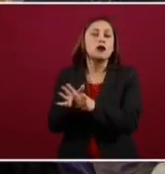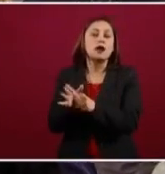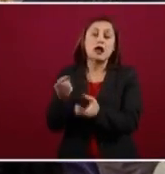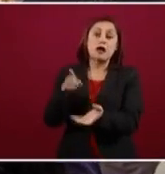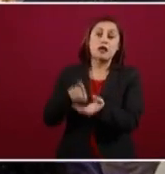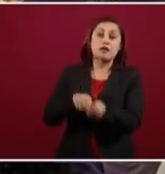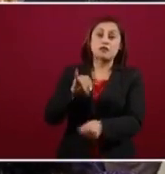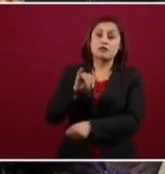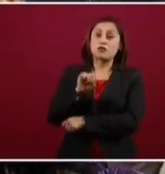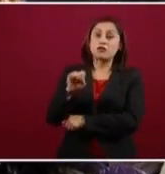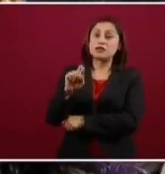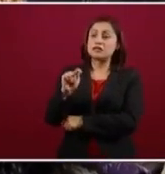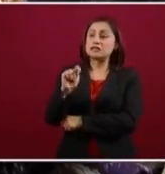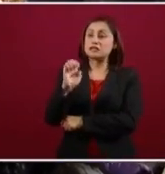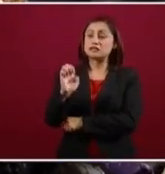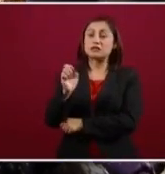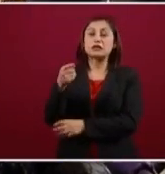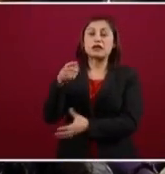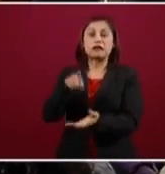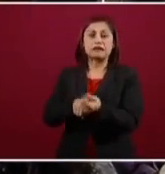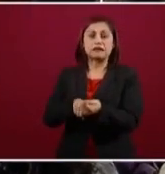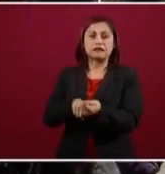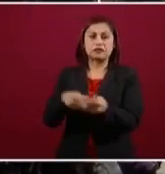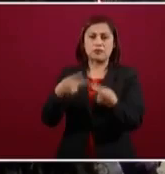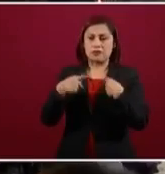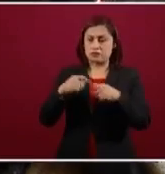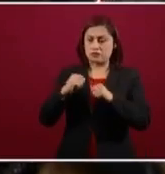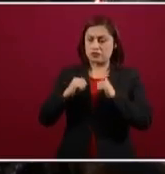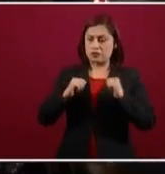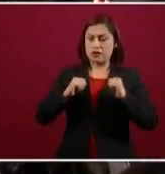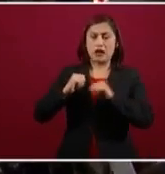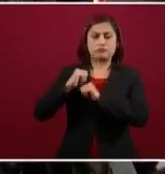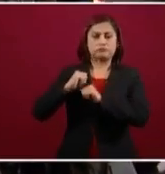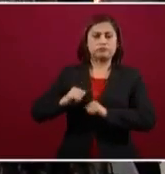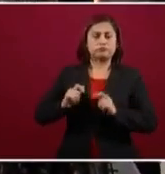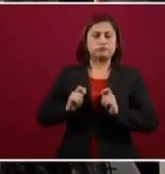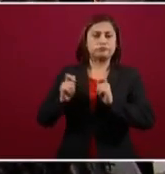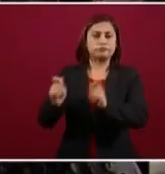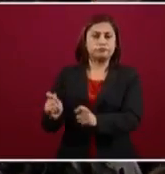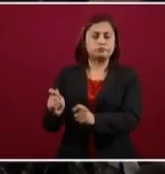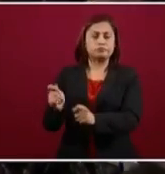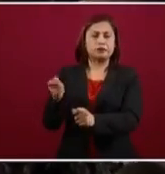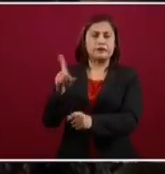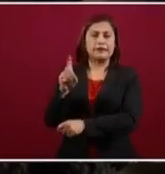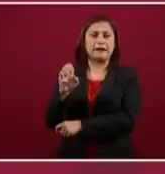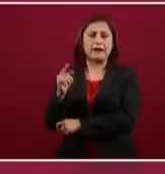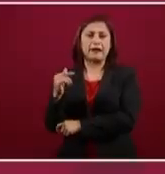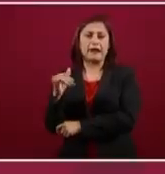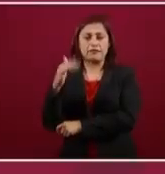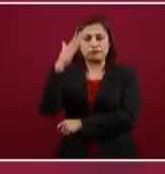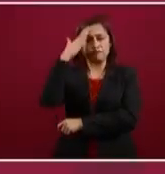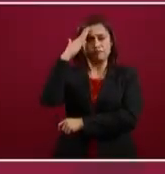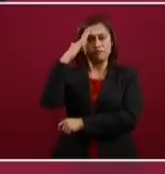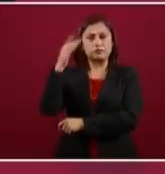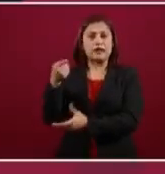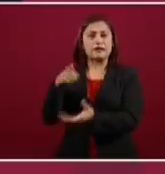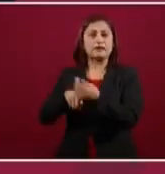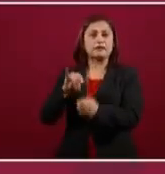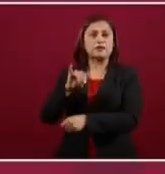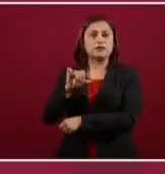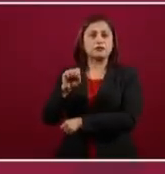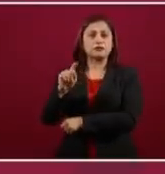Delegado del ISSSTE. Alguien me dijo, no sé si sea cierto, de que cuando le iba mal a un